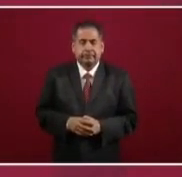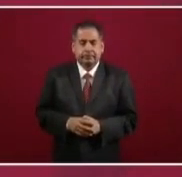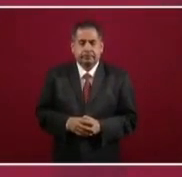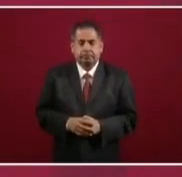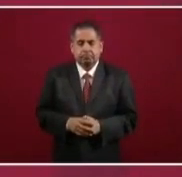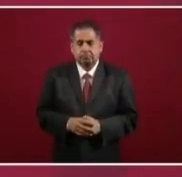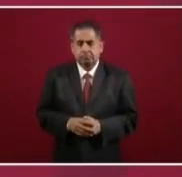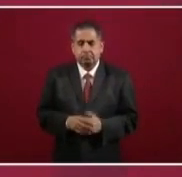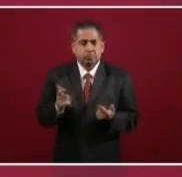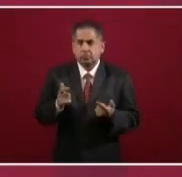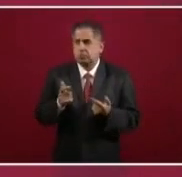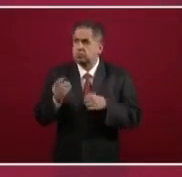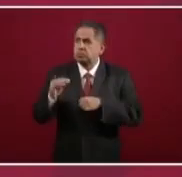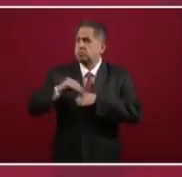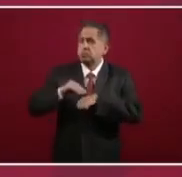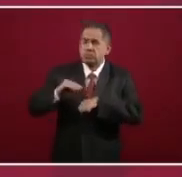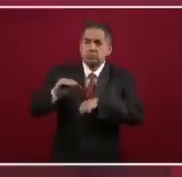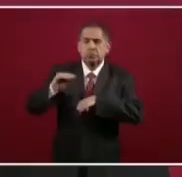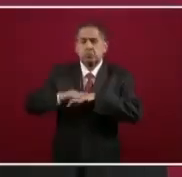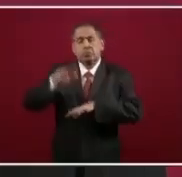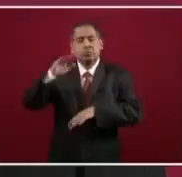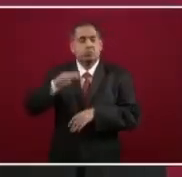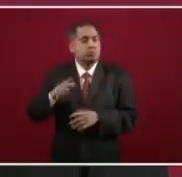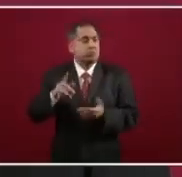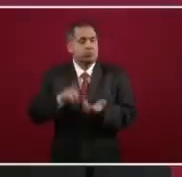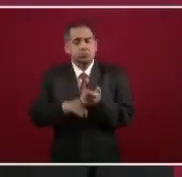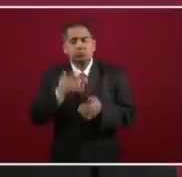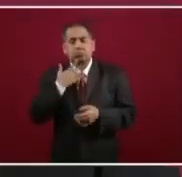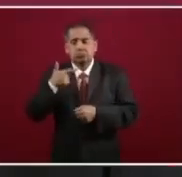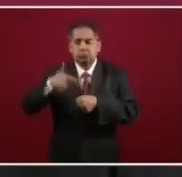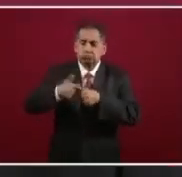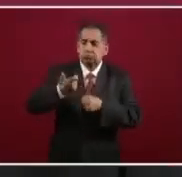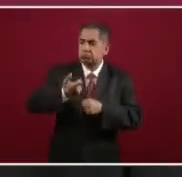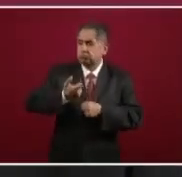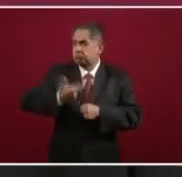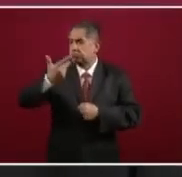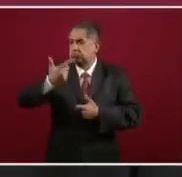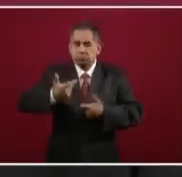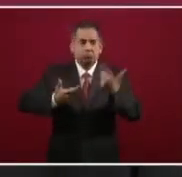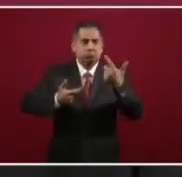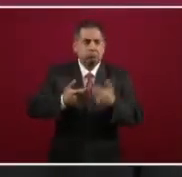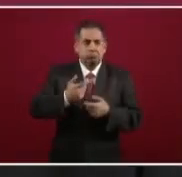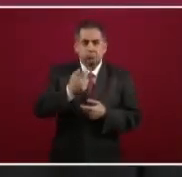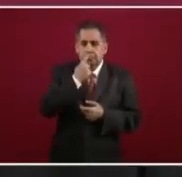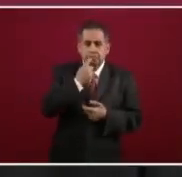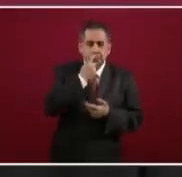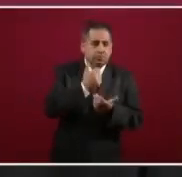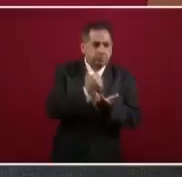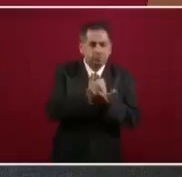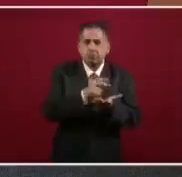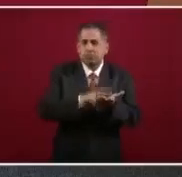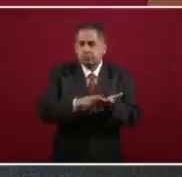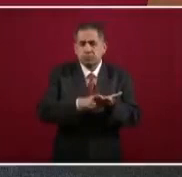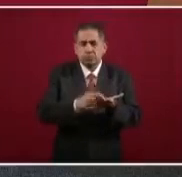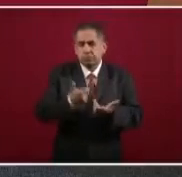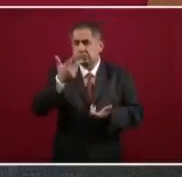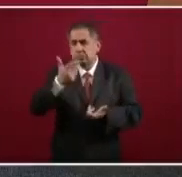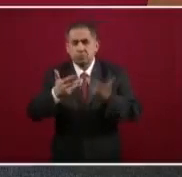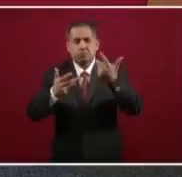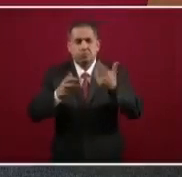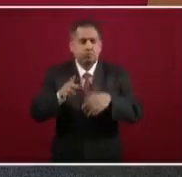no han aumentado los precios de las gasolinas del dice del gas de la